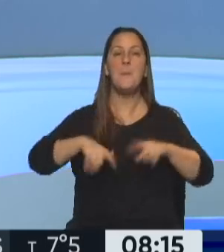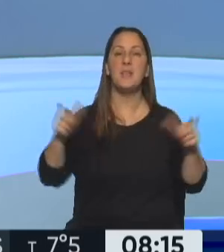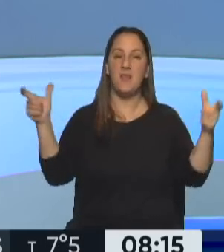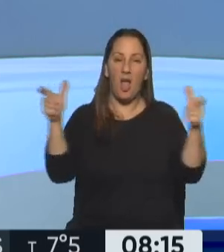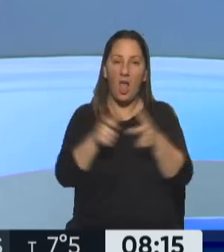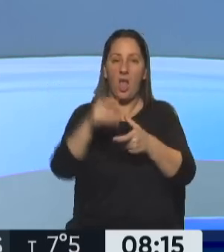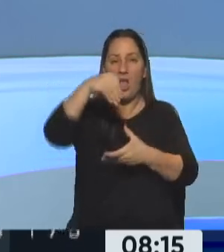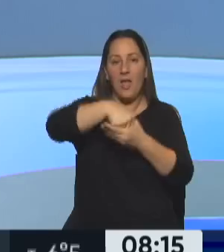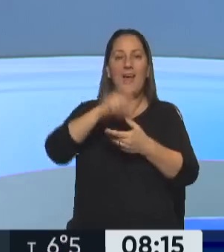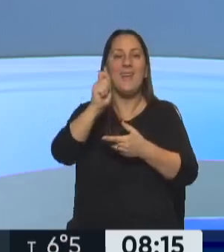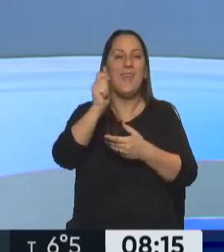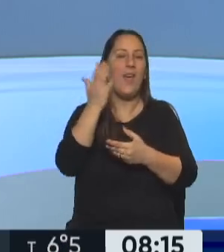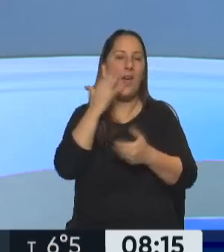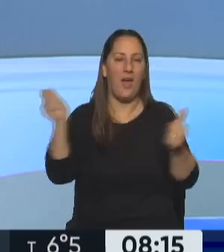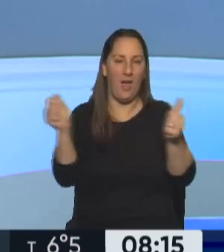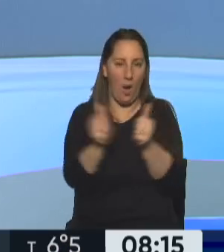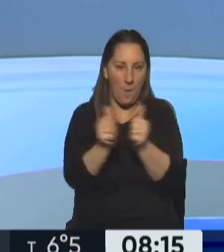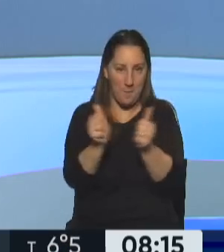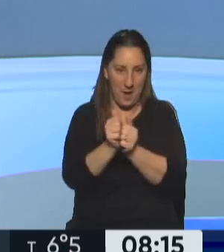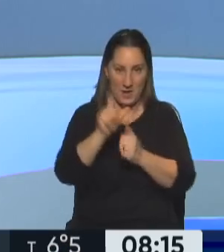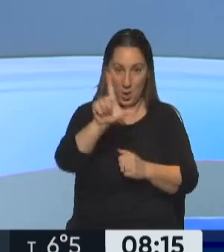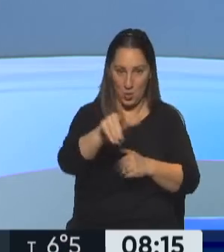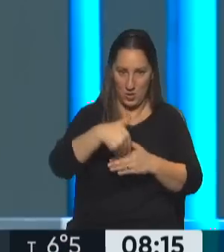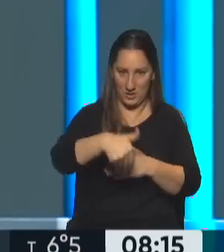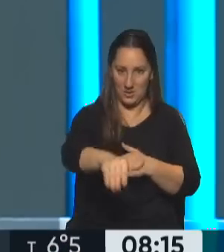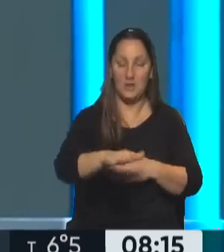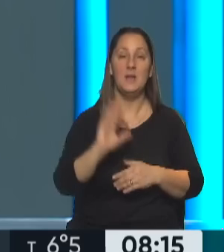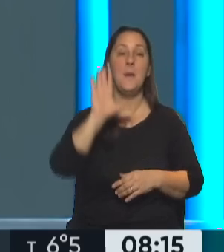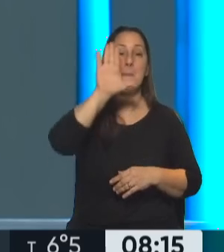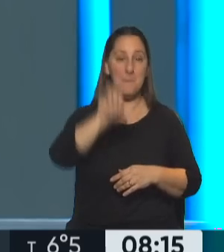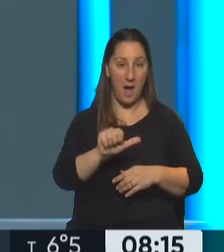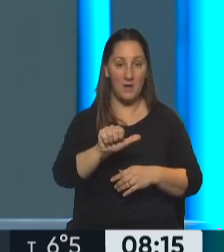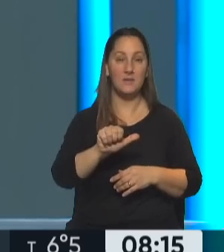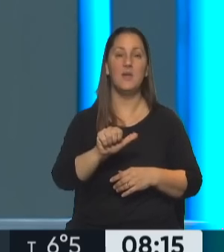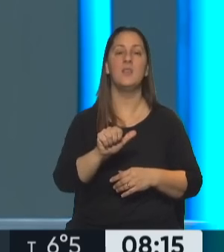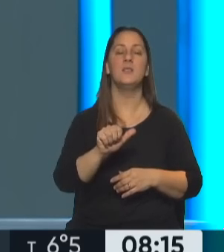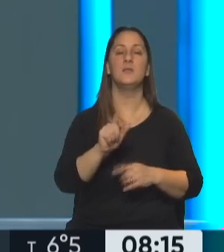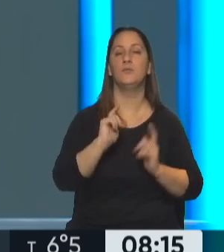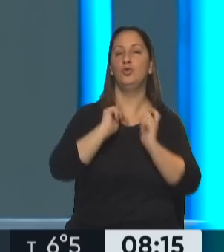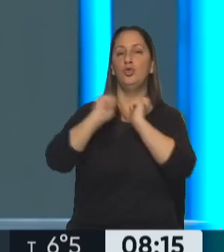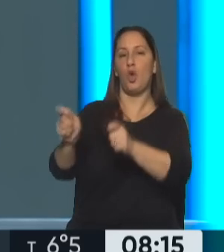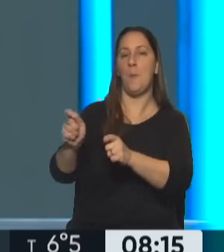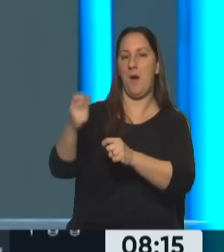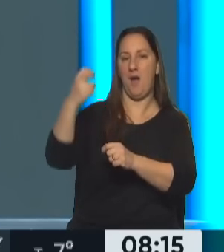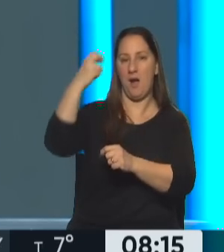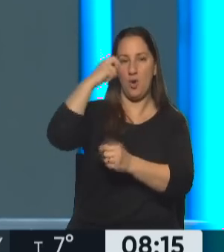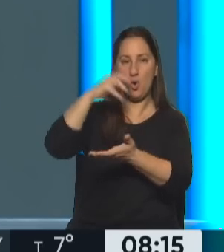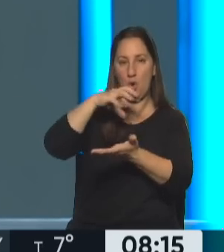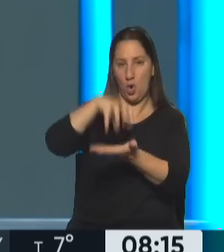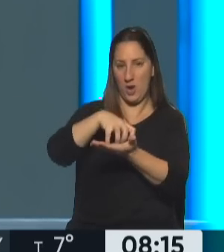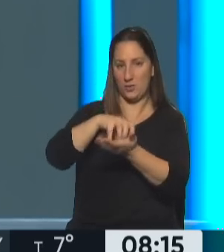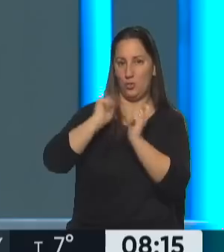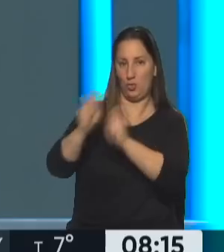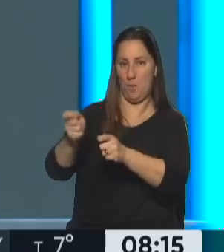que lo va a acompañar en este superministerio de Economía. El martes se concretaría la sucesión en la Cámara de Diputados, con lo